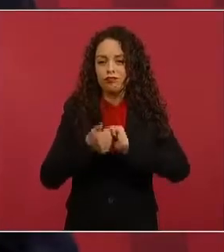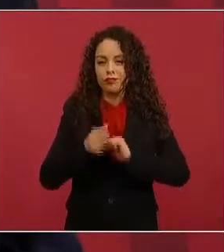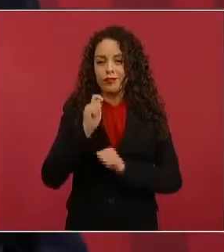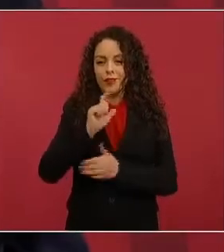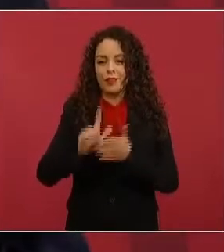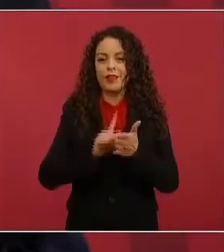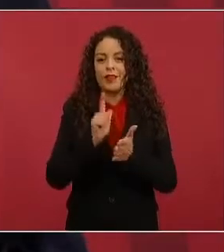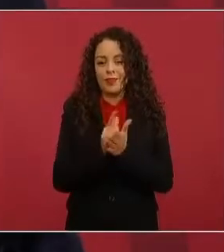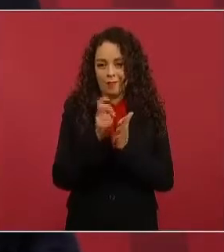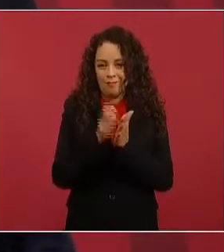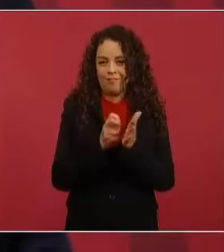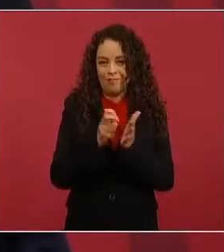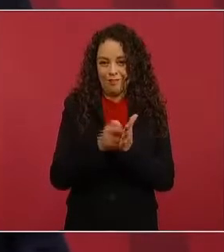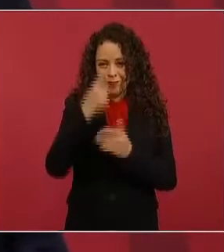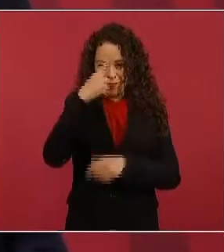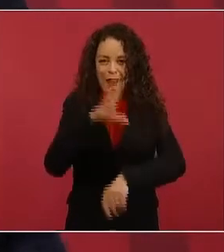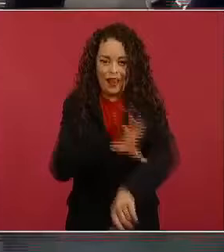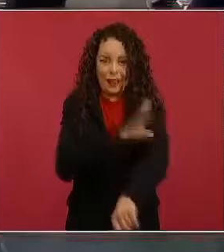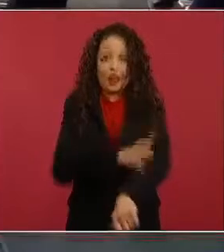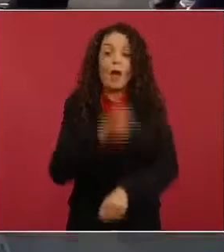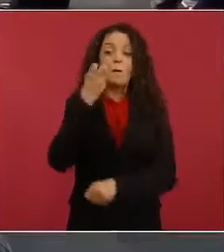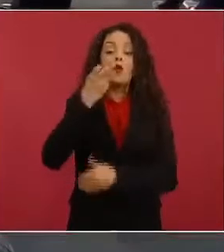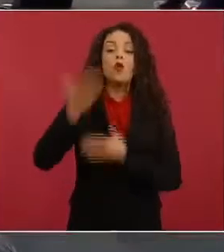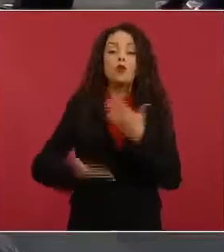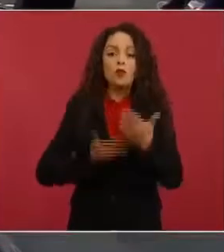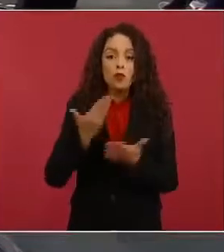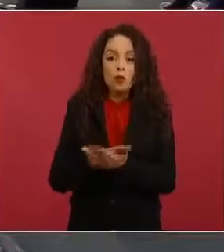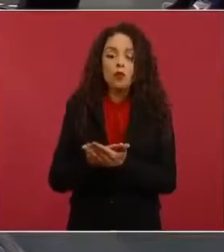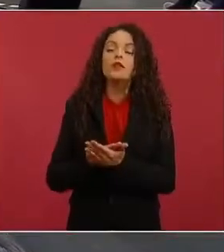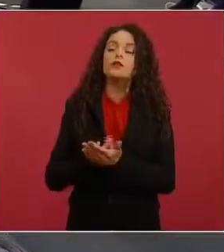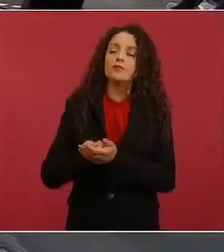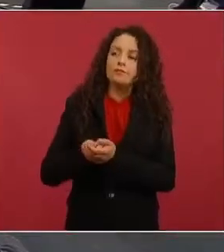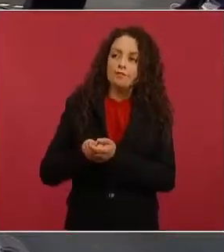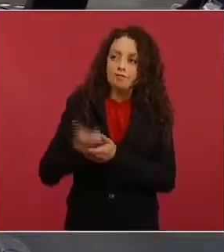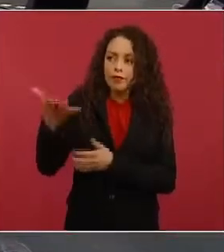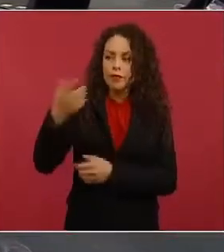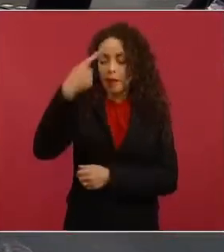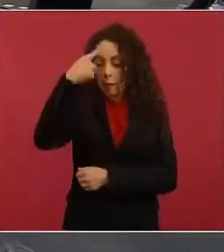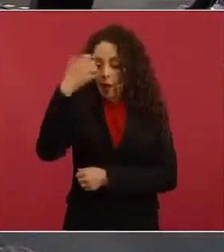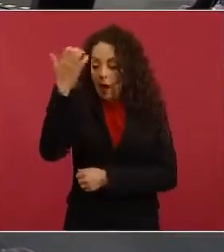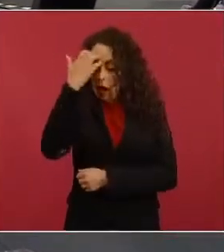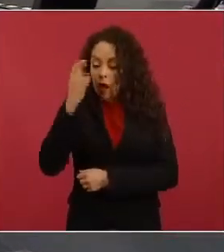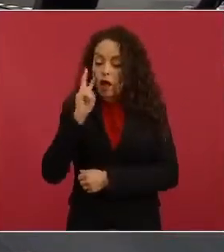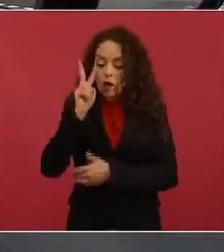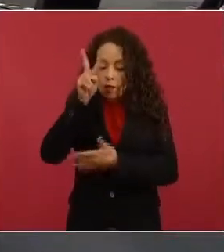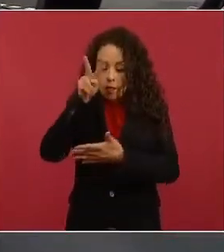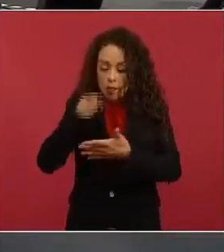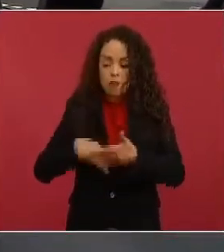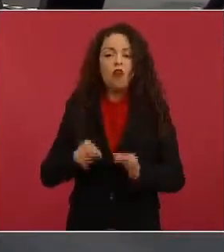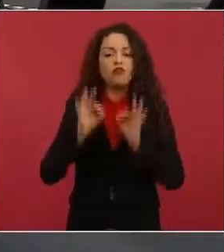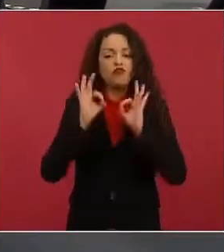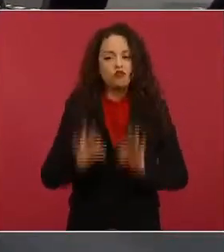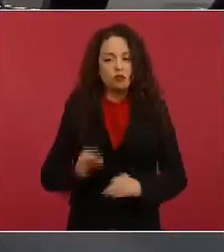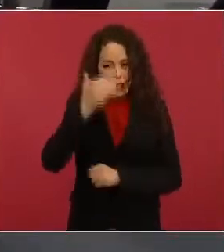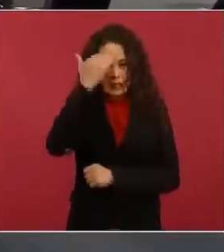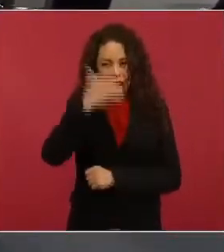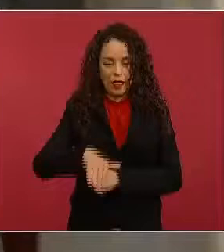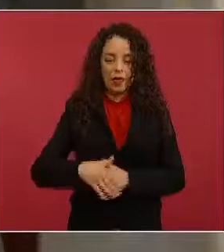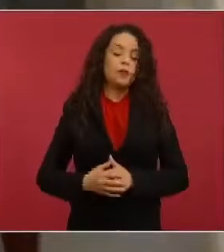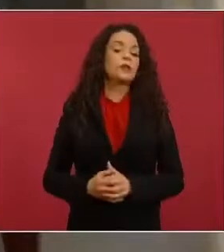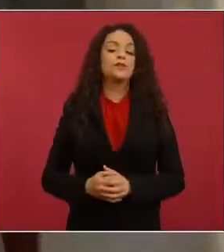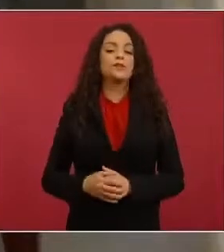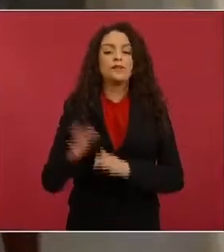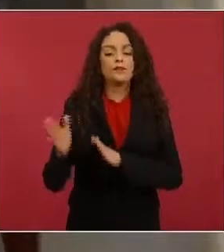enviar la iniciativa para que la conozcan bien. Gracias, presidente. Brevemente, en otro tema, ayer